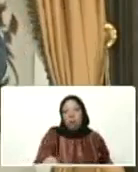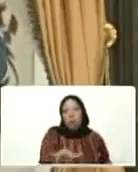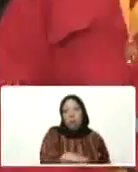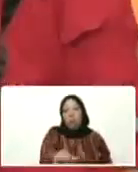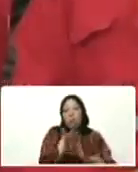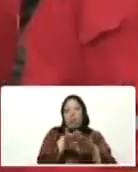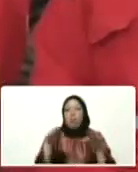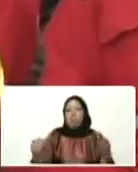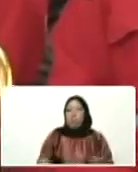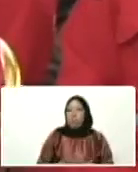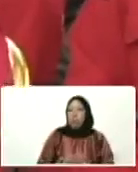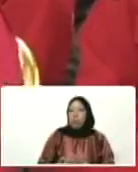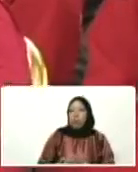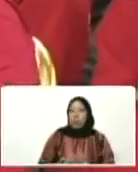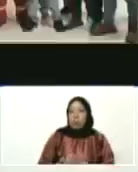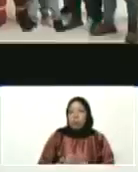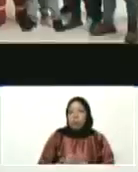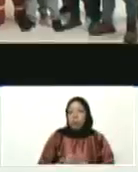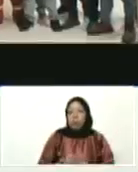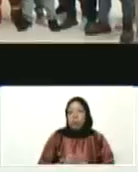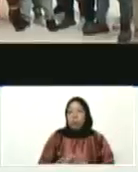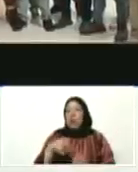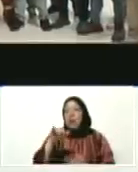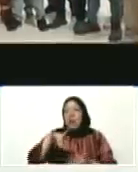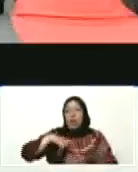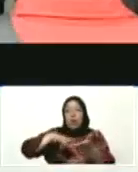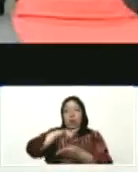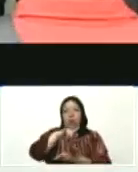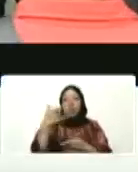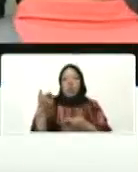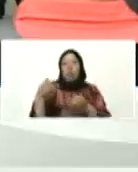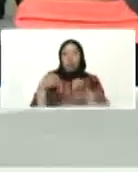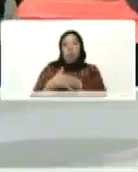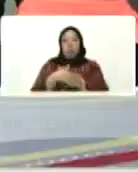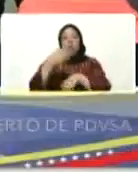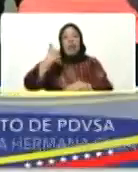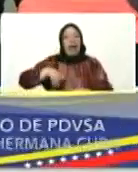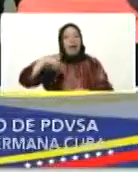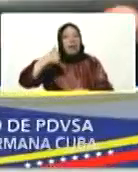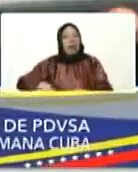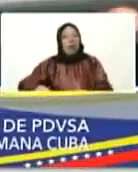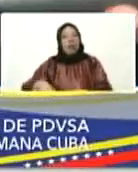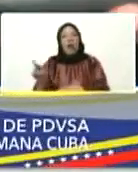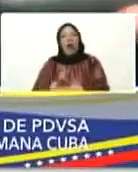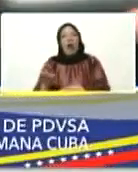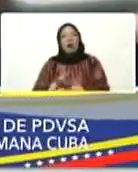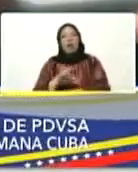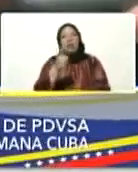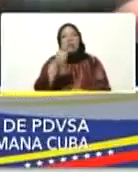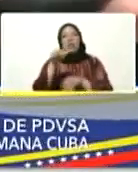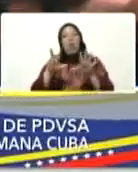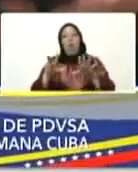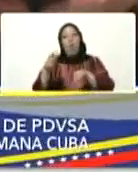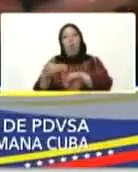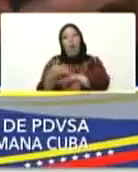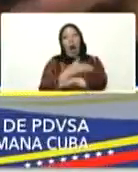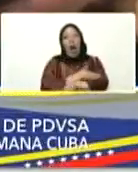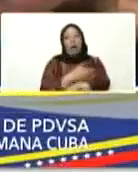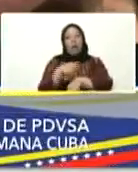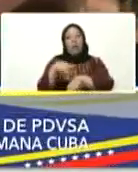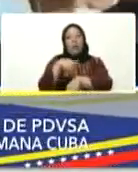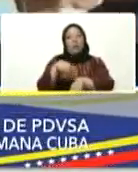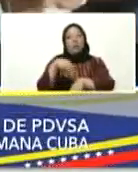mundo. Si hubiéramos tenido el avión que nos tienen secuestrado en Argentina, hubiéramos llegado 18 horas antes a Cuba